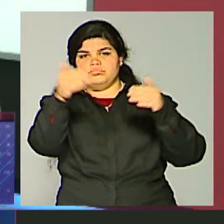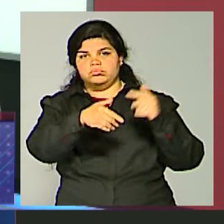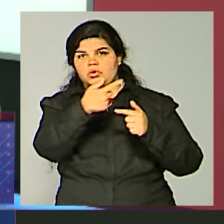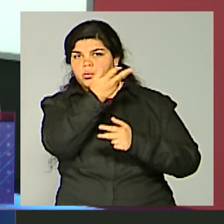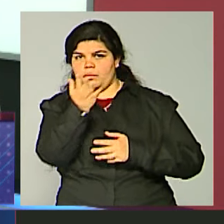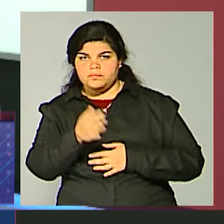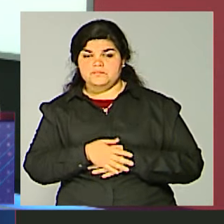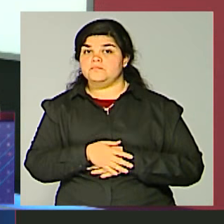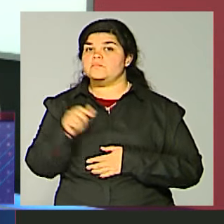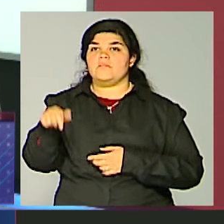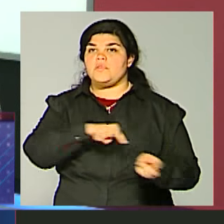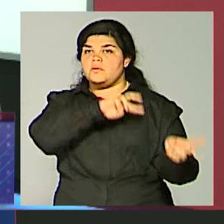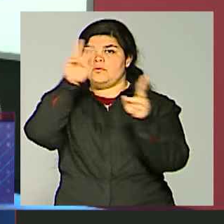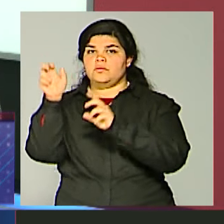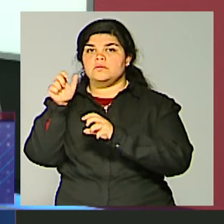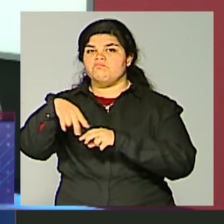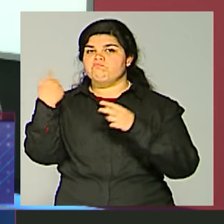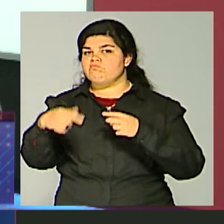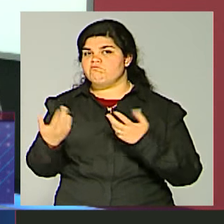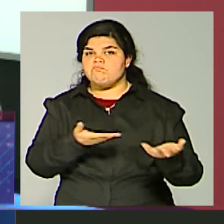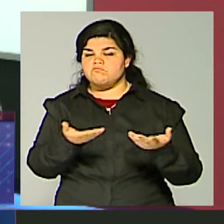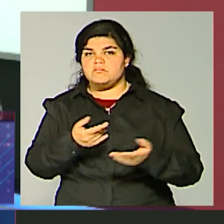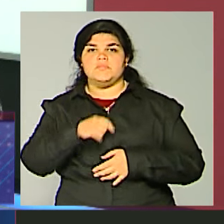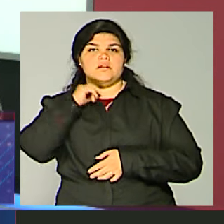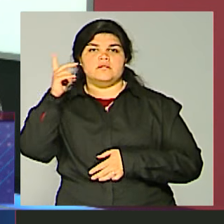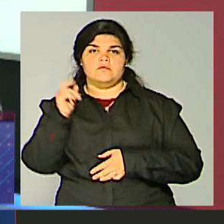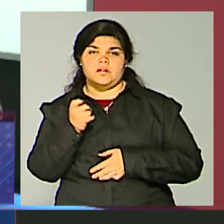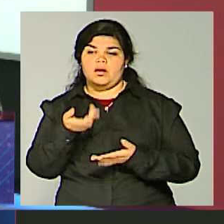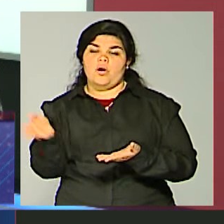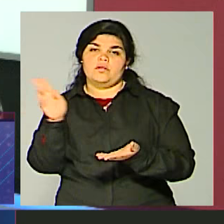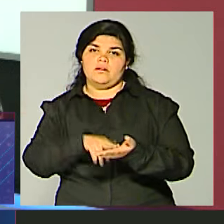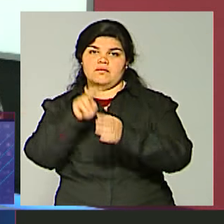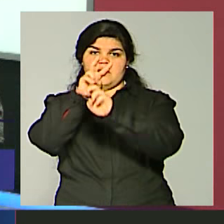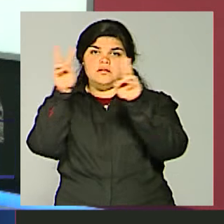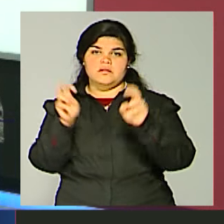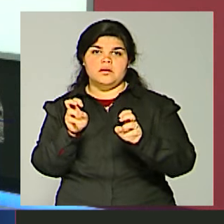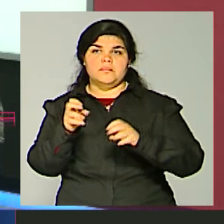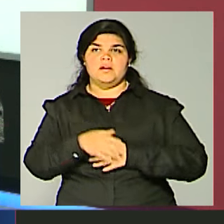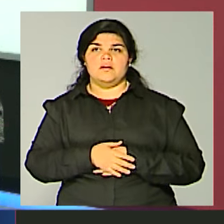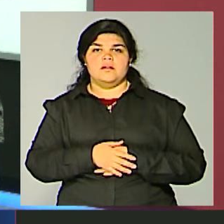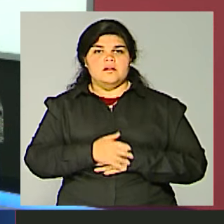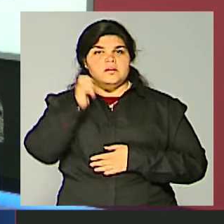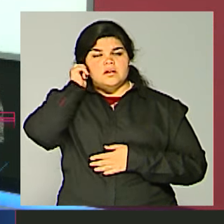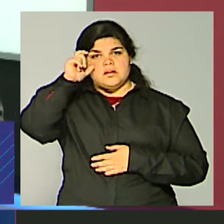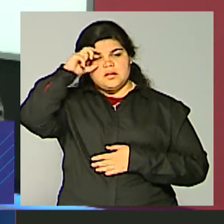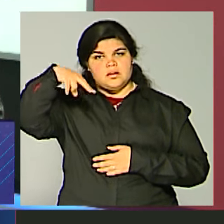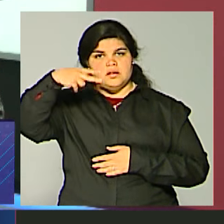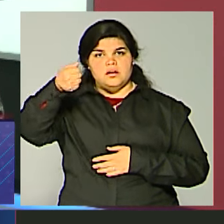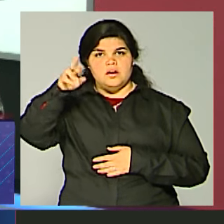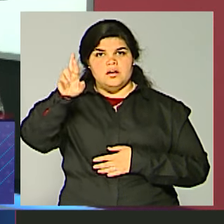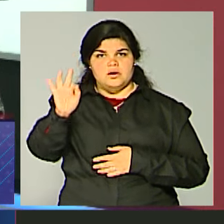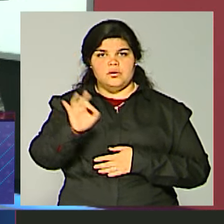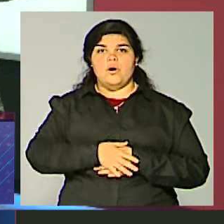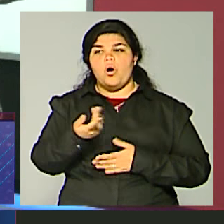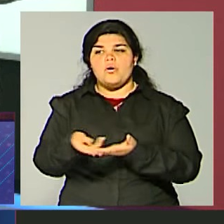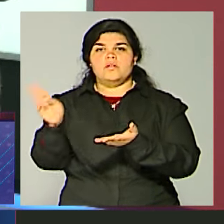A pasar a otro tema y en este caso tenemos que irnos hasta San Rafael para volver a hablar del caso Genaro Fortunato. Hoy se reanudó el juicio contra